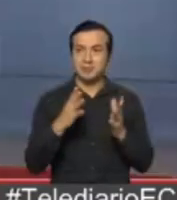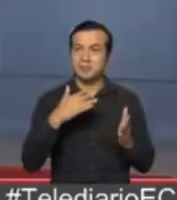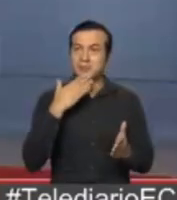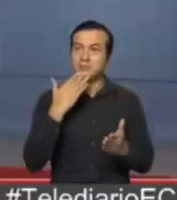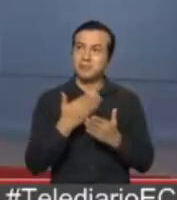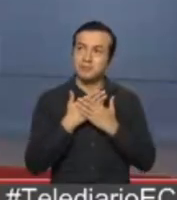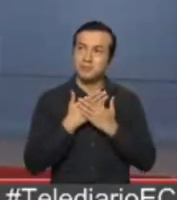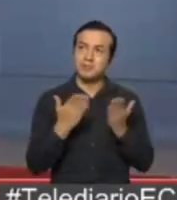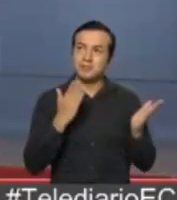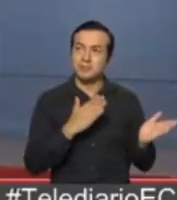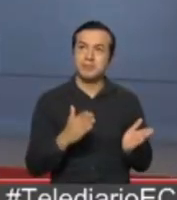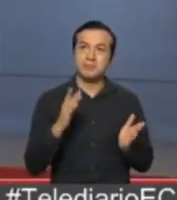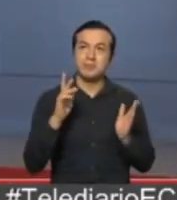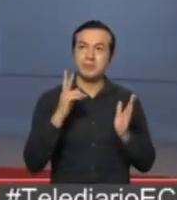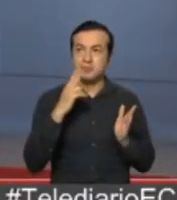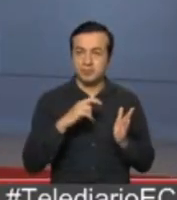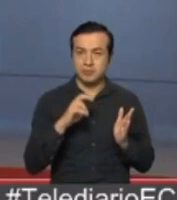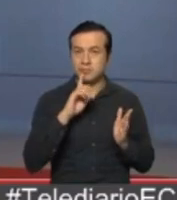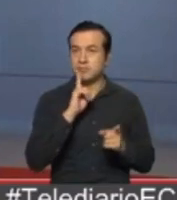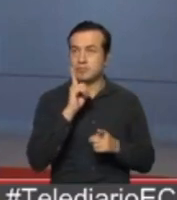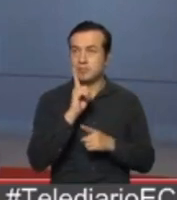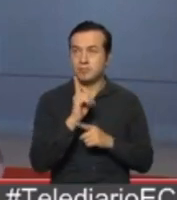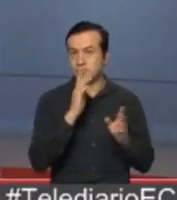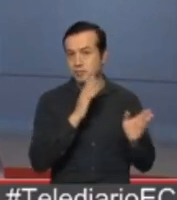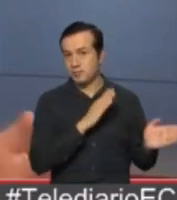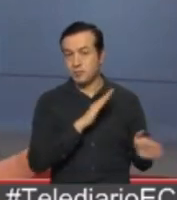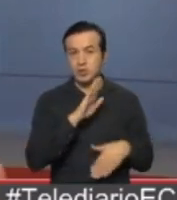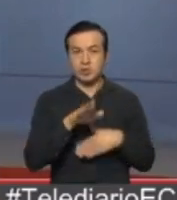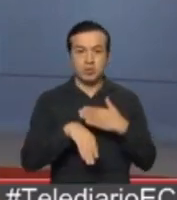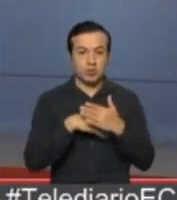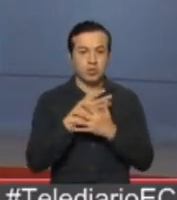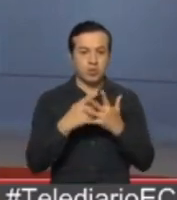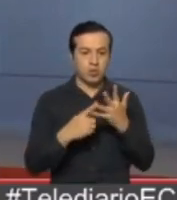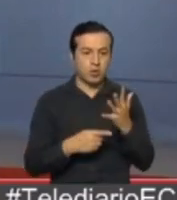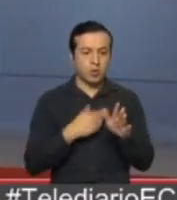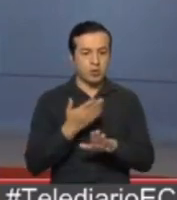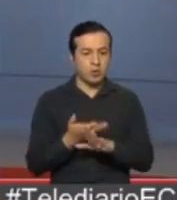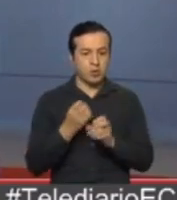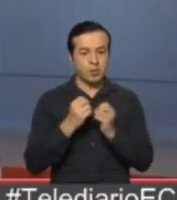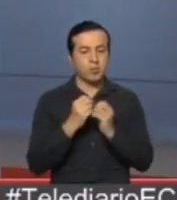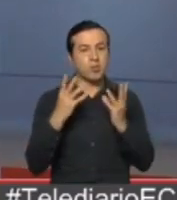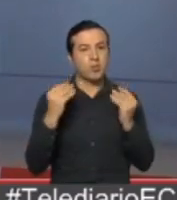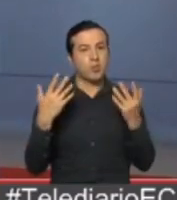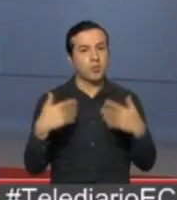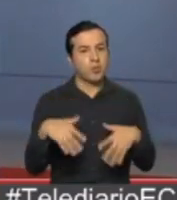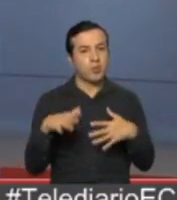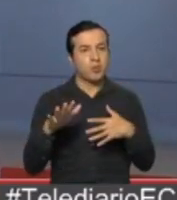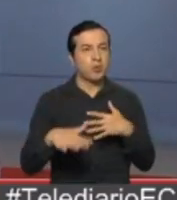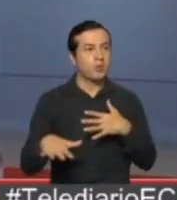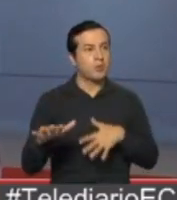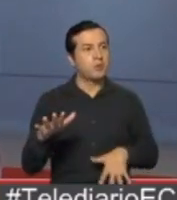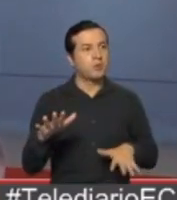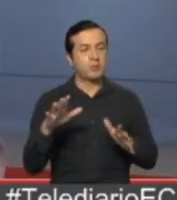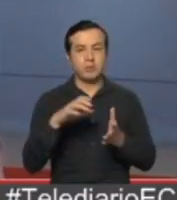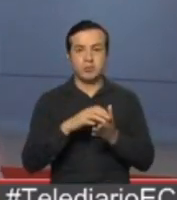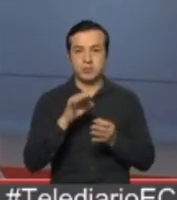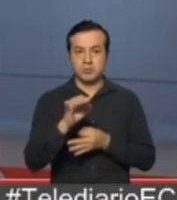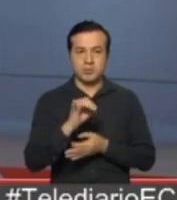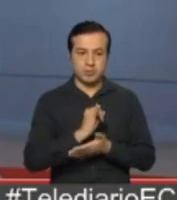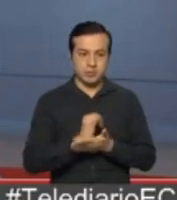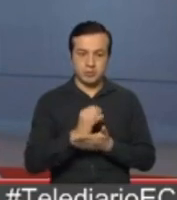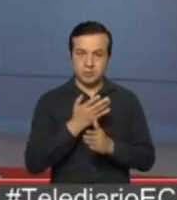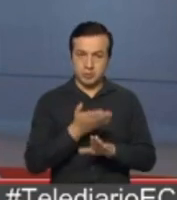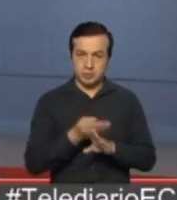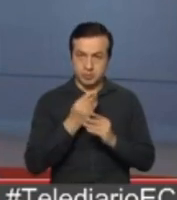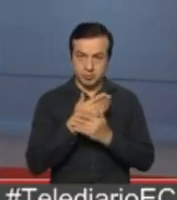la capacidad hotelera a propósito de toda esta oferta muy variada que en los diferentes cantones de la provincia imbabura nos